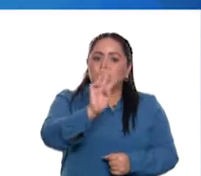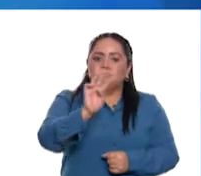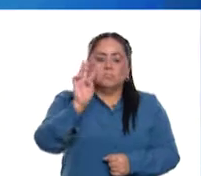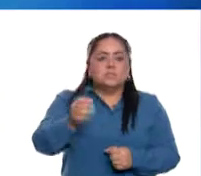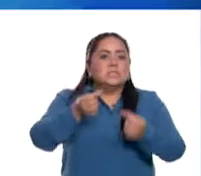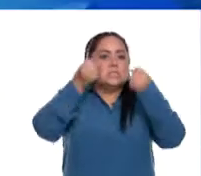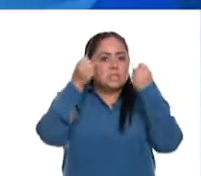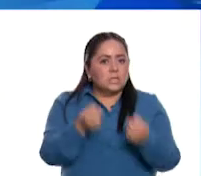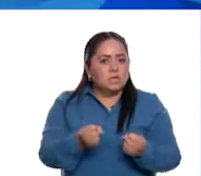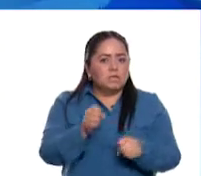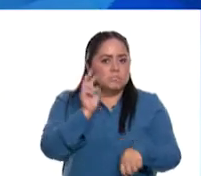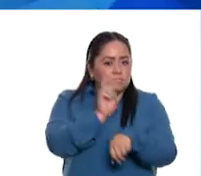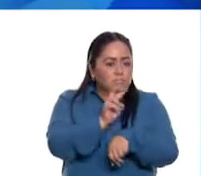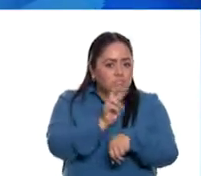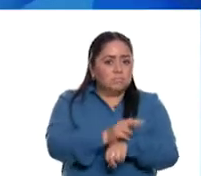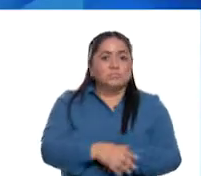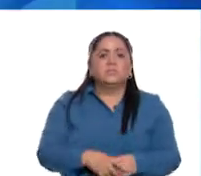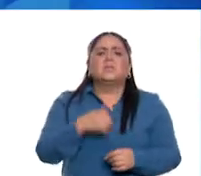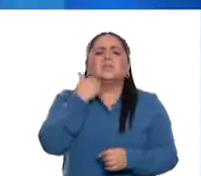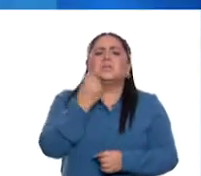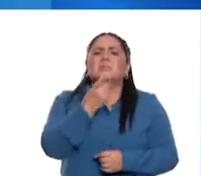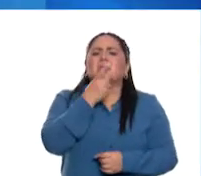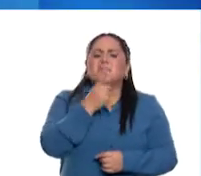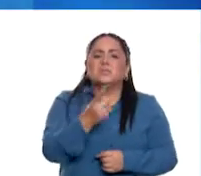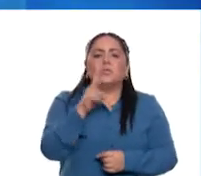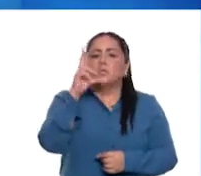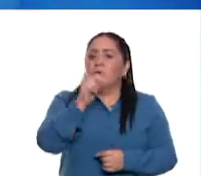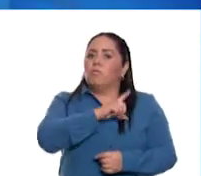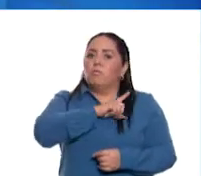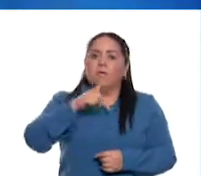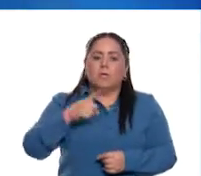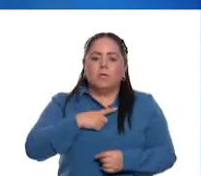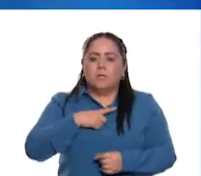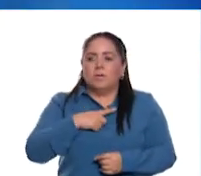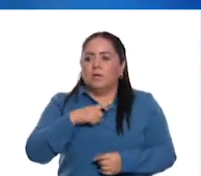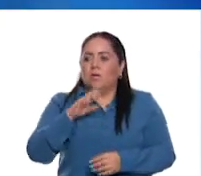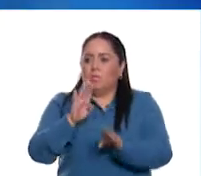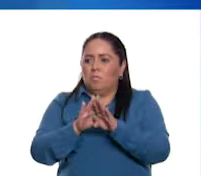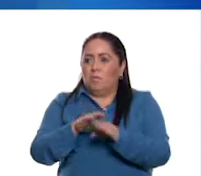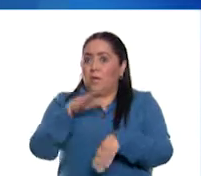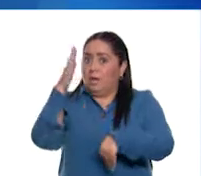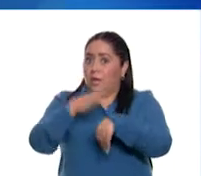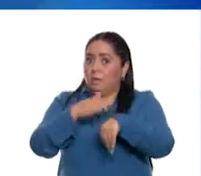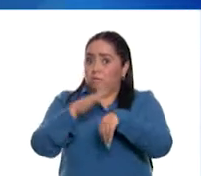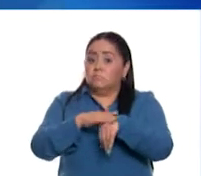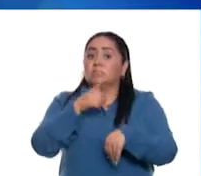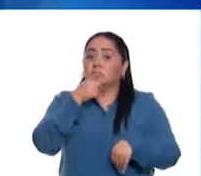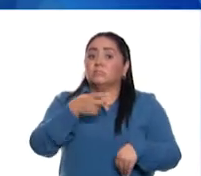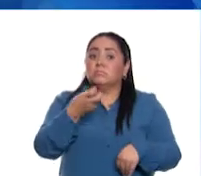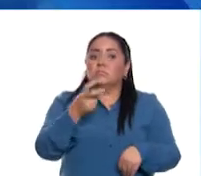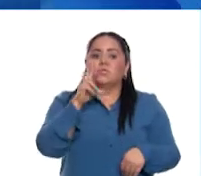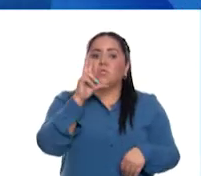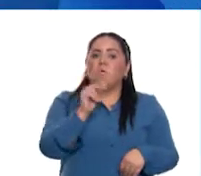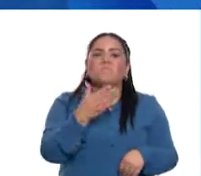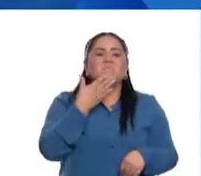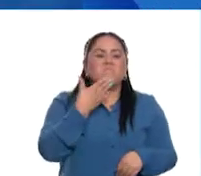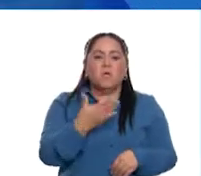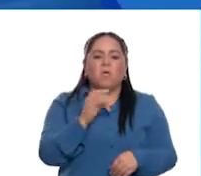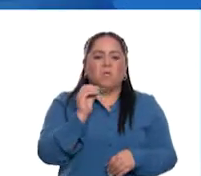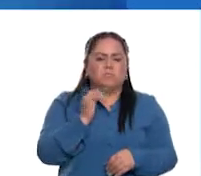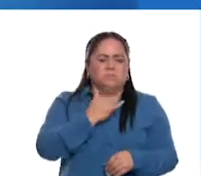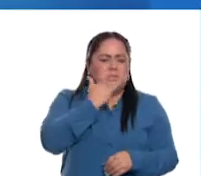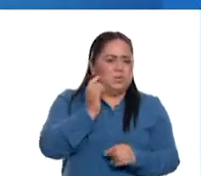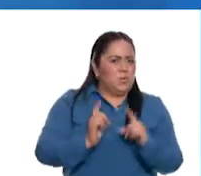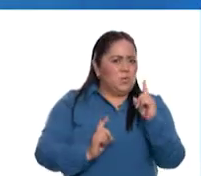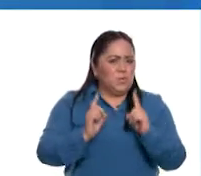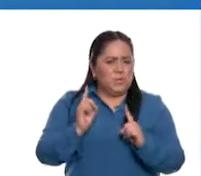seguros y estén verificados. Es decir, no deben contener ningún tipo de advertencia indicando que son inapropiados o